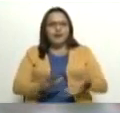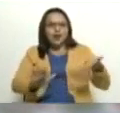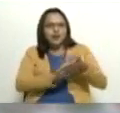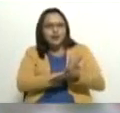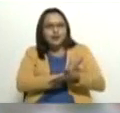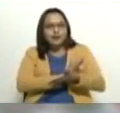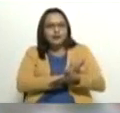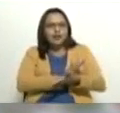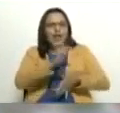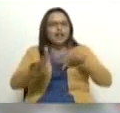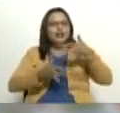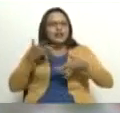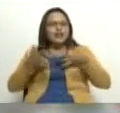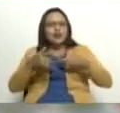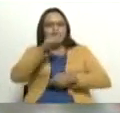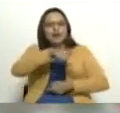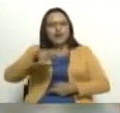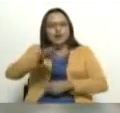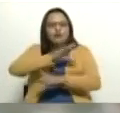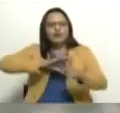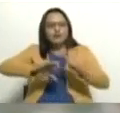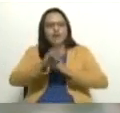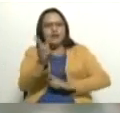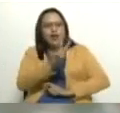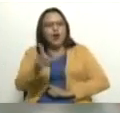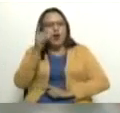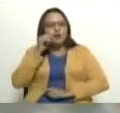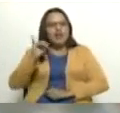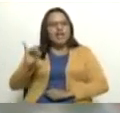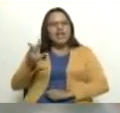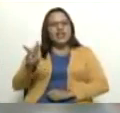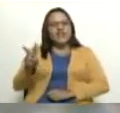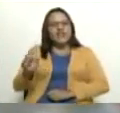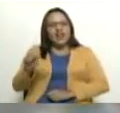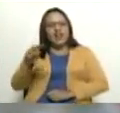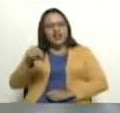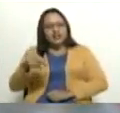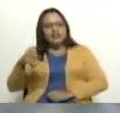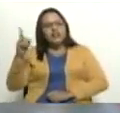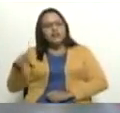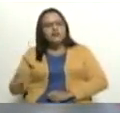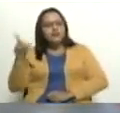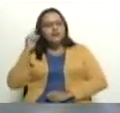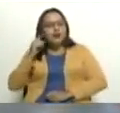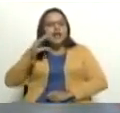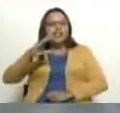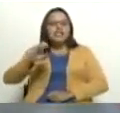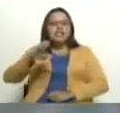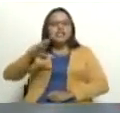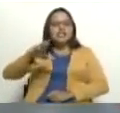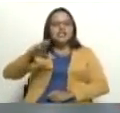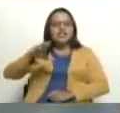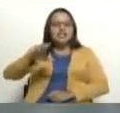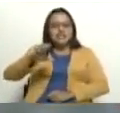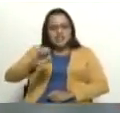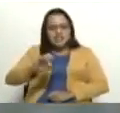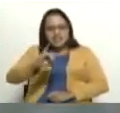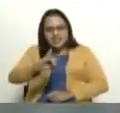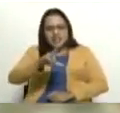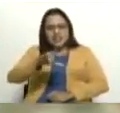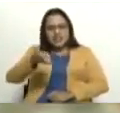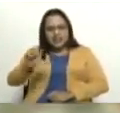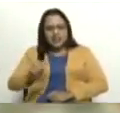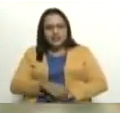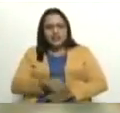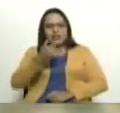de cultores venezolanos, Iván Pérez Rossi, y también estuvo Cecilia Todd, entre otros. Iván Pérez Rossi. Ajá, que